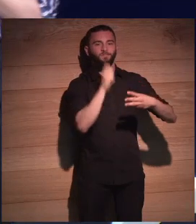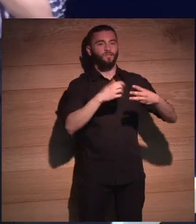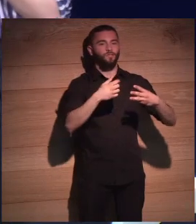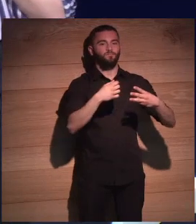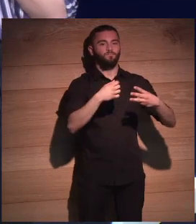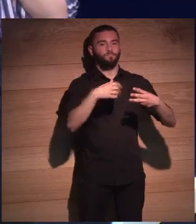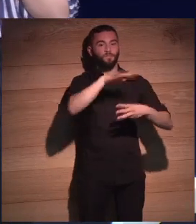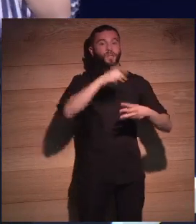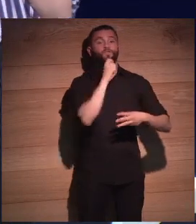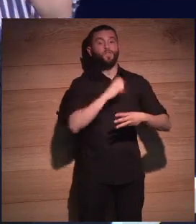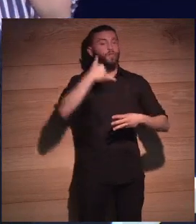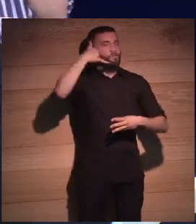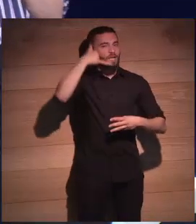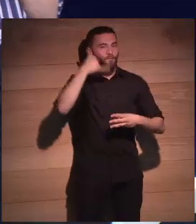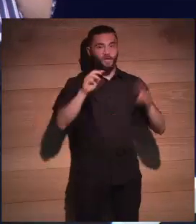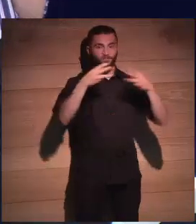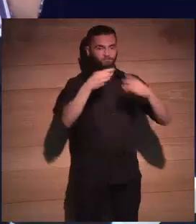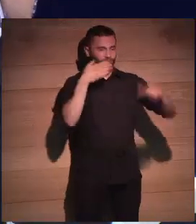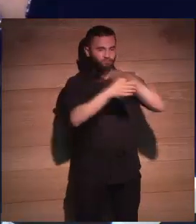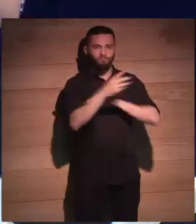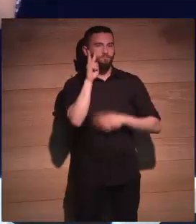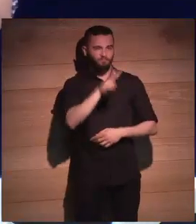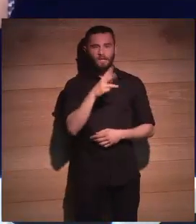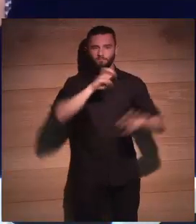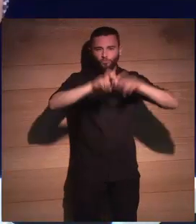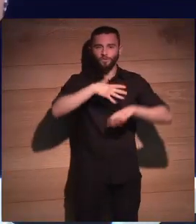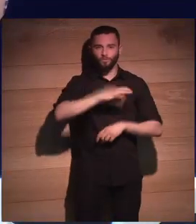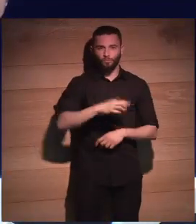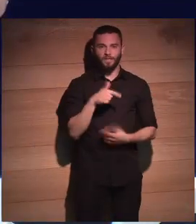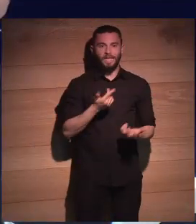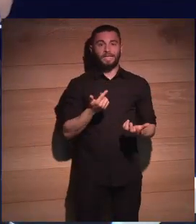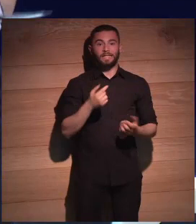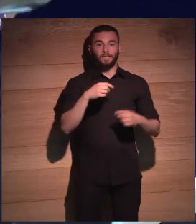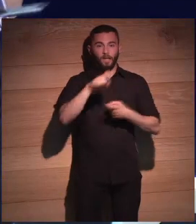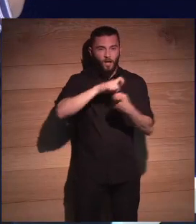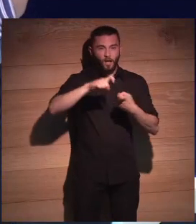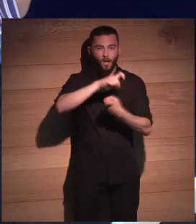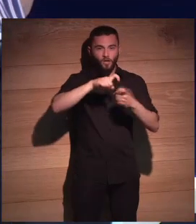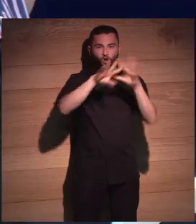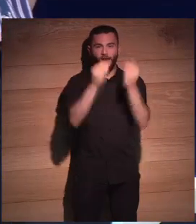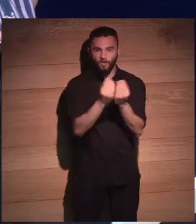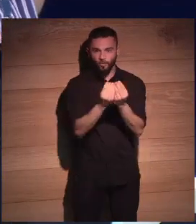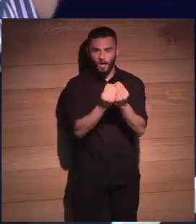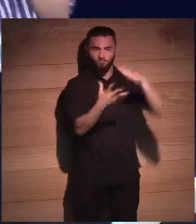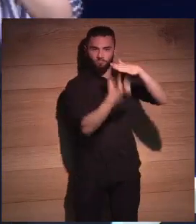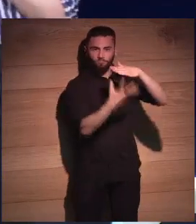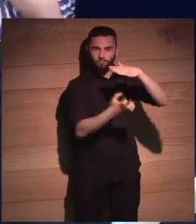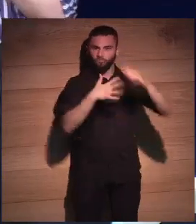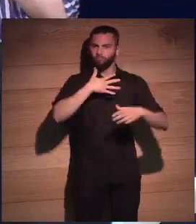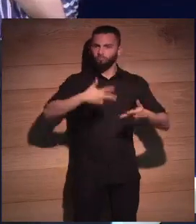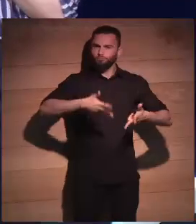Telefónica y también podéis descargar las publicaciones que estamos realizando cada año a modo de resumen. Son descargas libres y